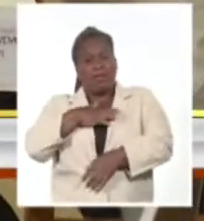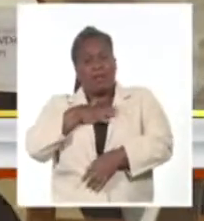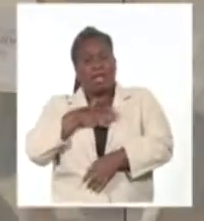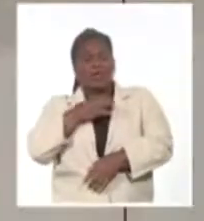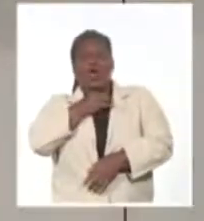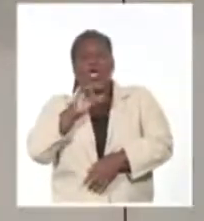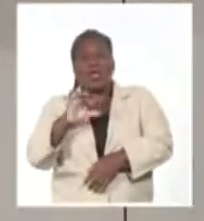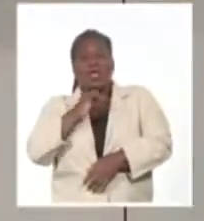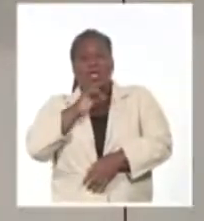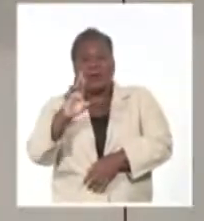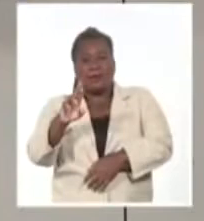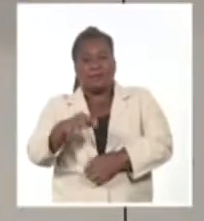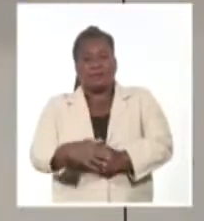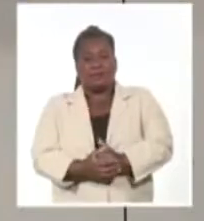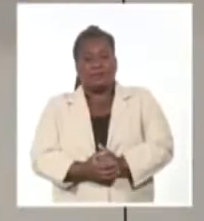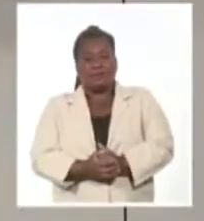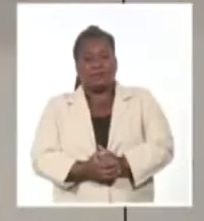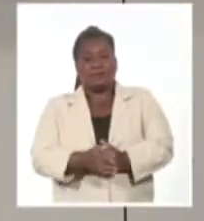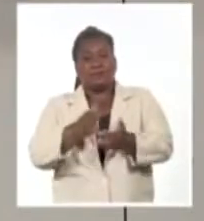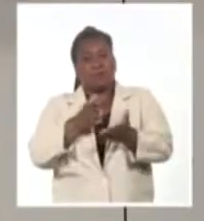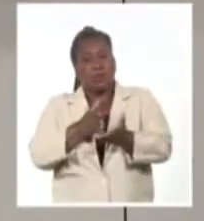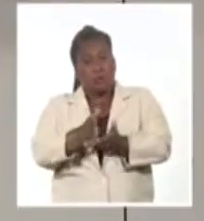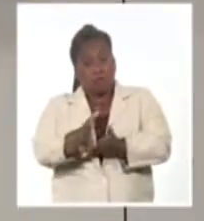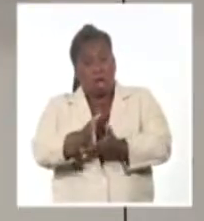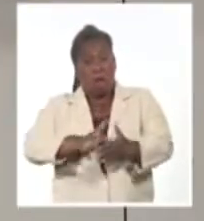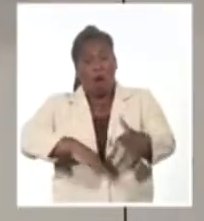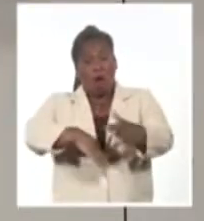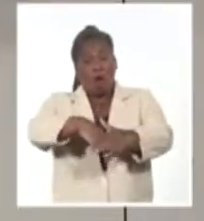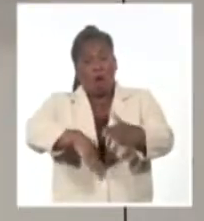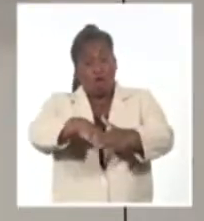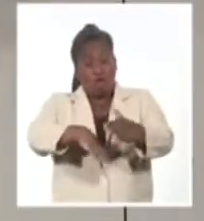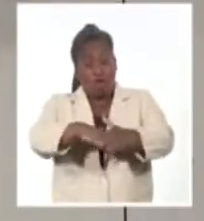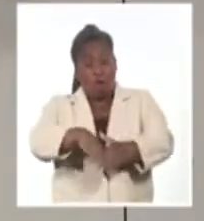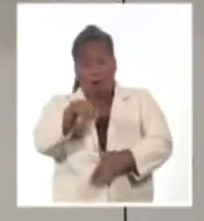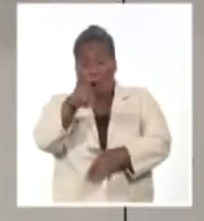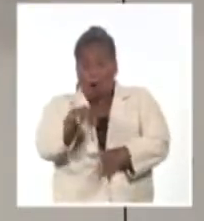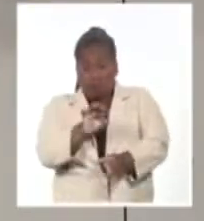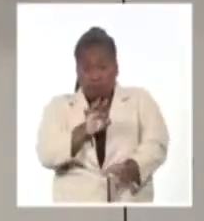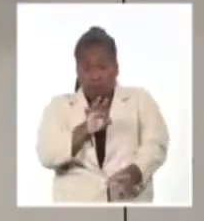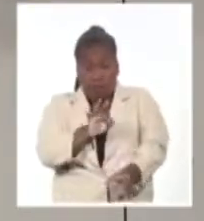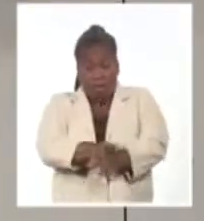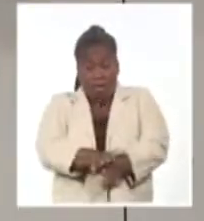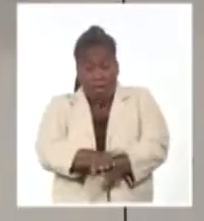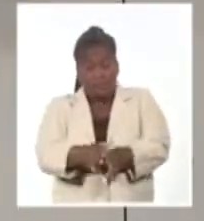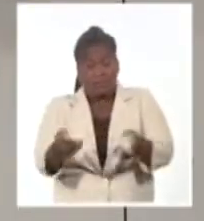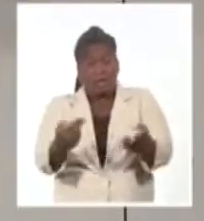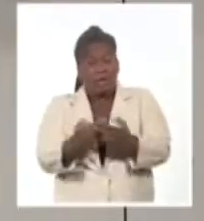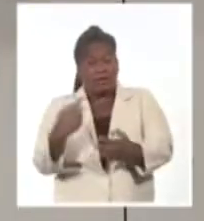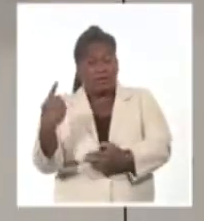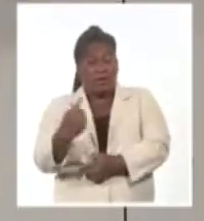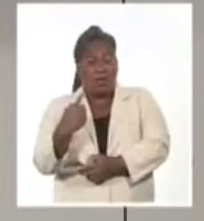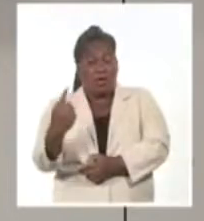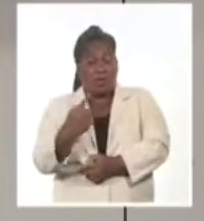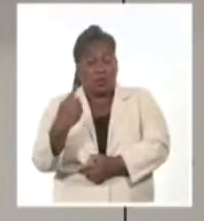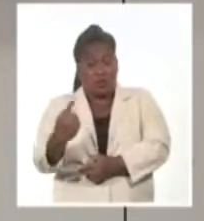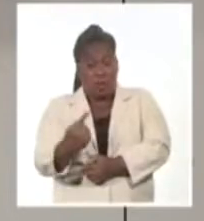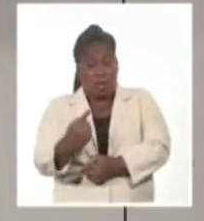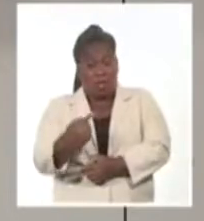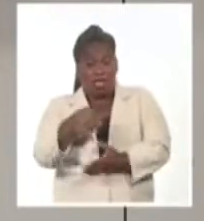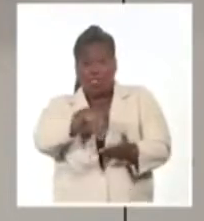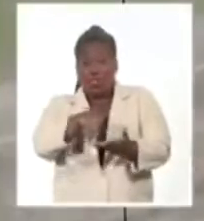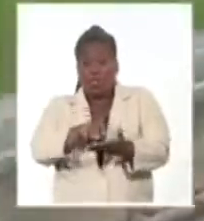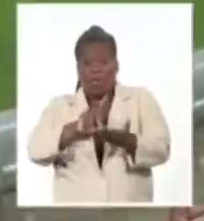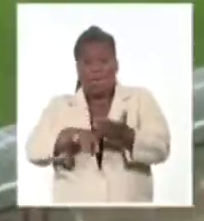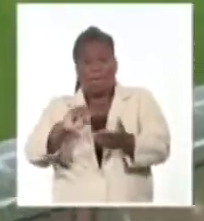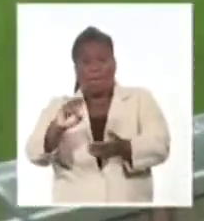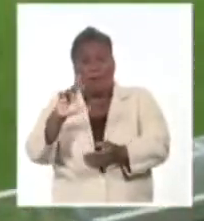Elier. Seguimos ahora con fútbol. Hoy arranca la sexta fecha de la Liga Nacional con duelo de invictos en la Polar. Desde las